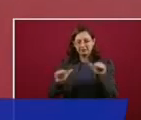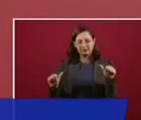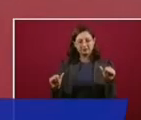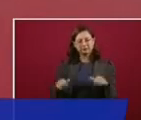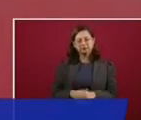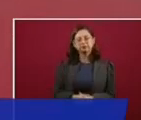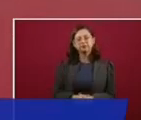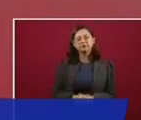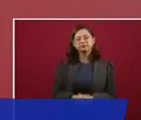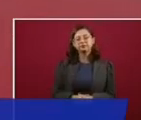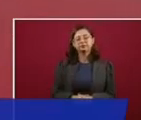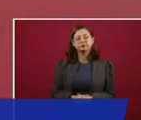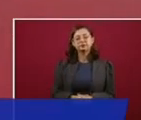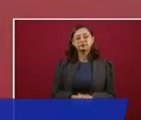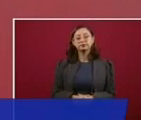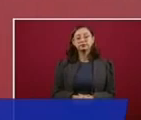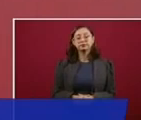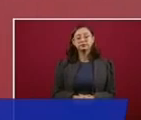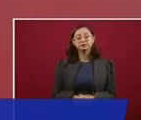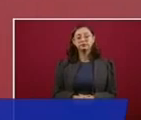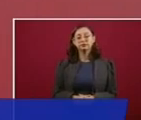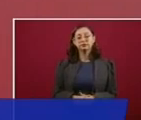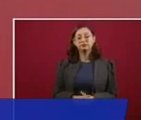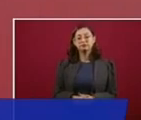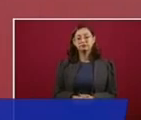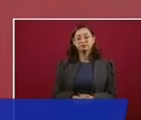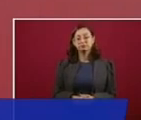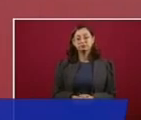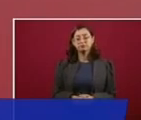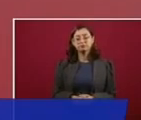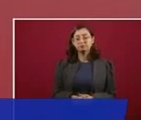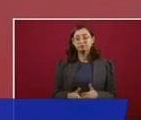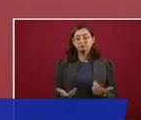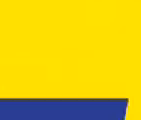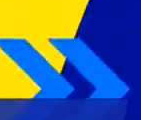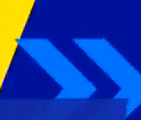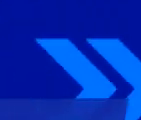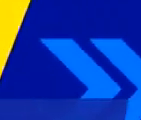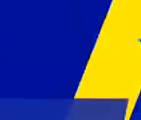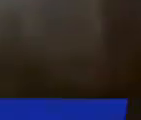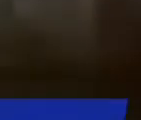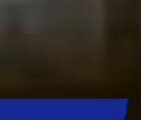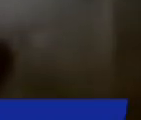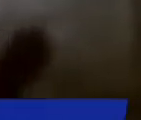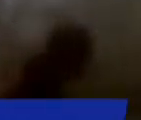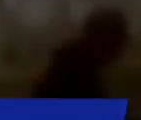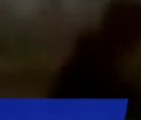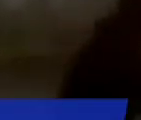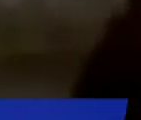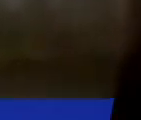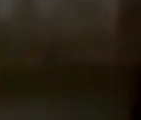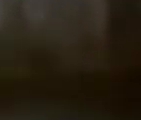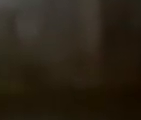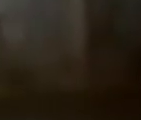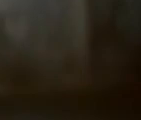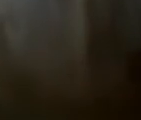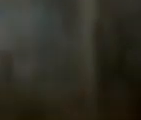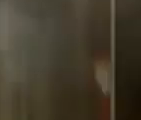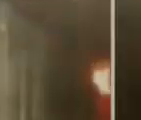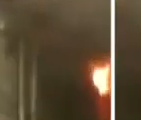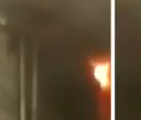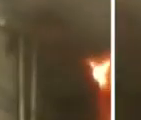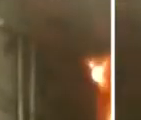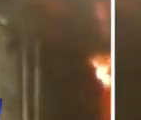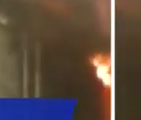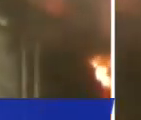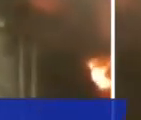Entonces, eso no se va a tolerar. Ayer por la noche se registró un incendio en una